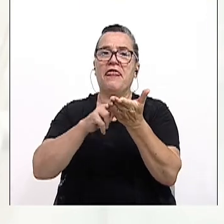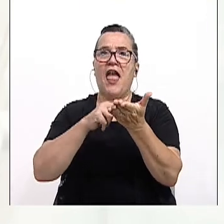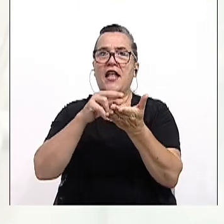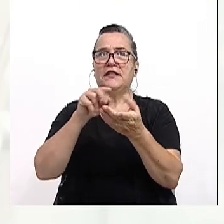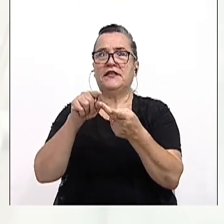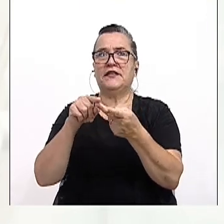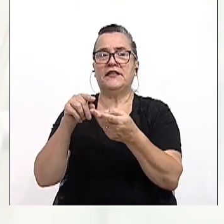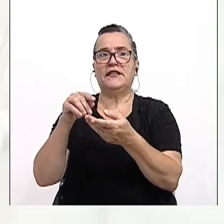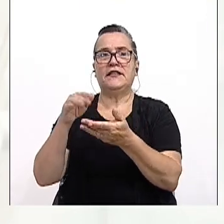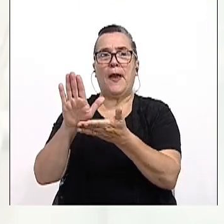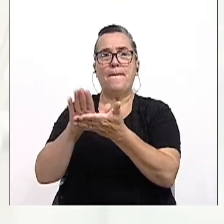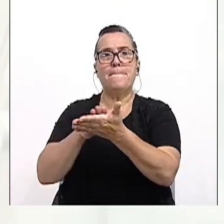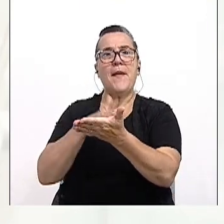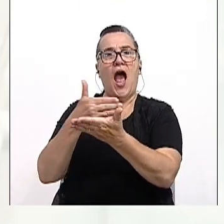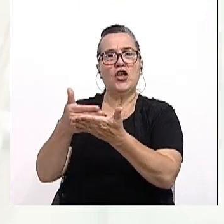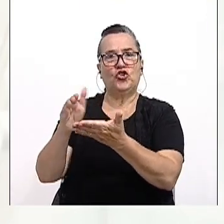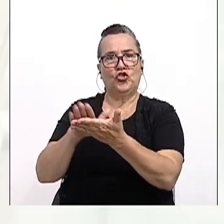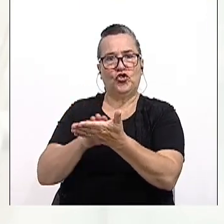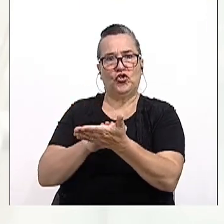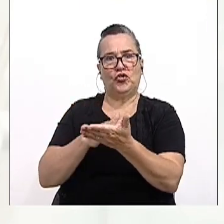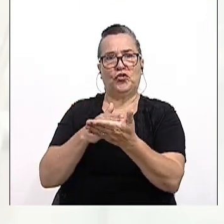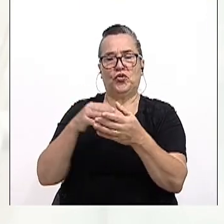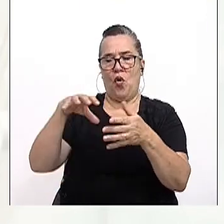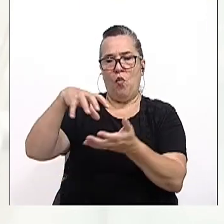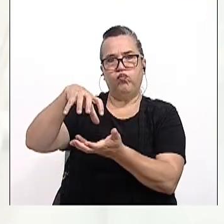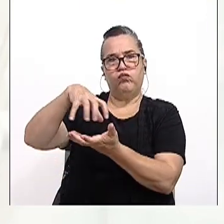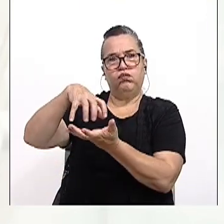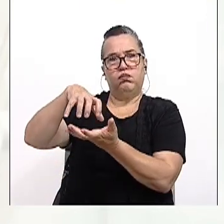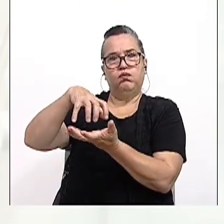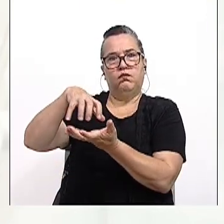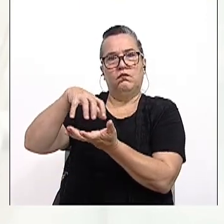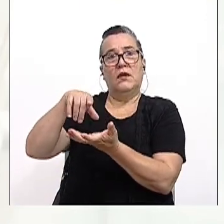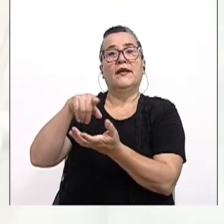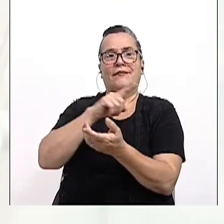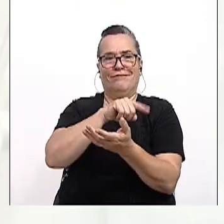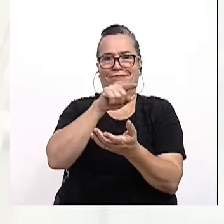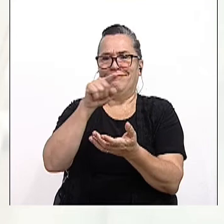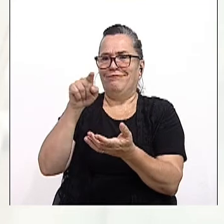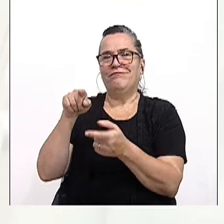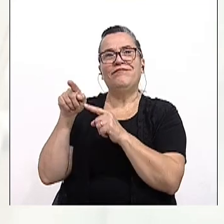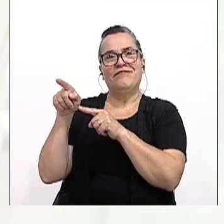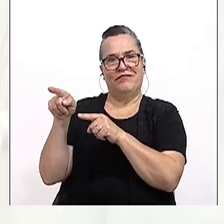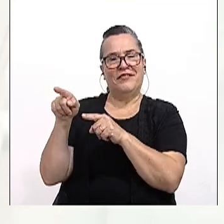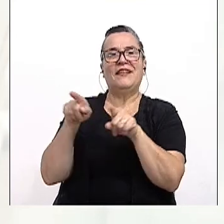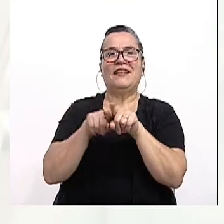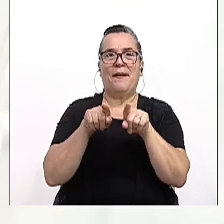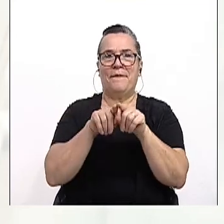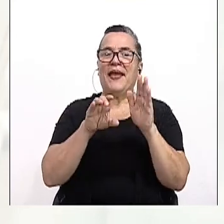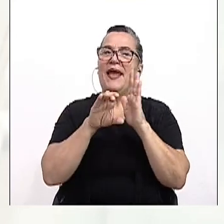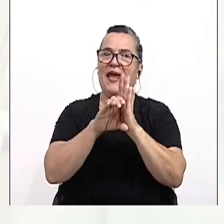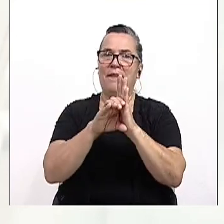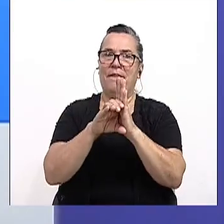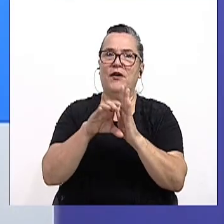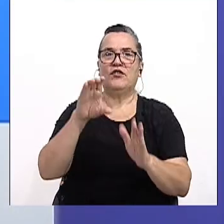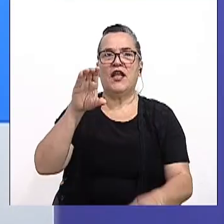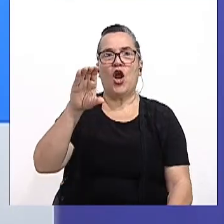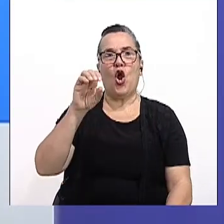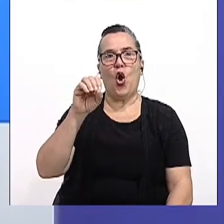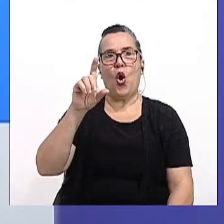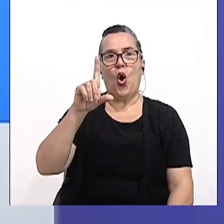la mayonesa, la gelatina, correcto. Eso también son ejemplos